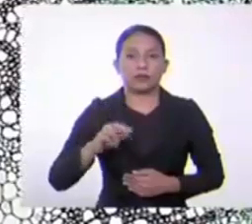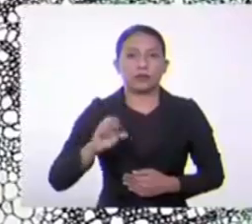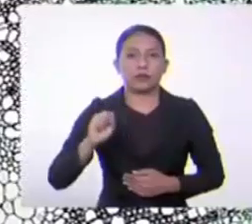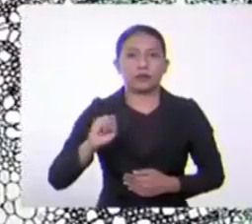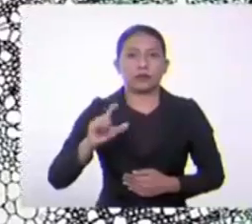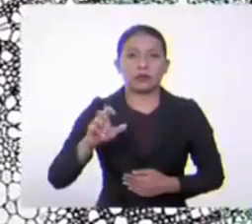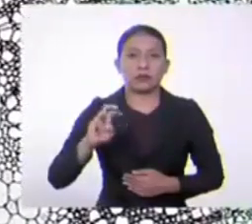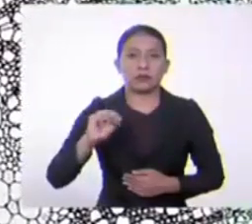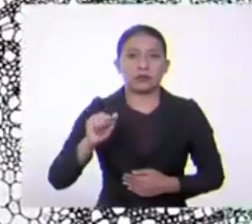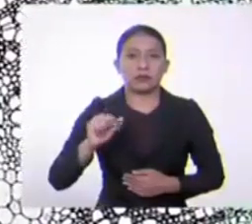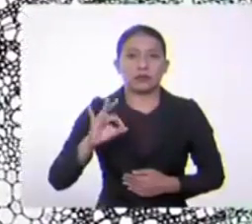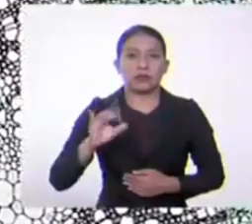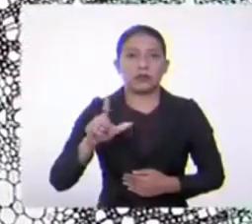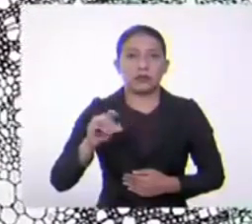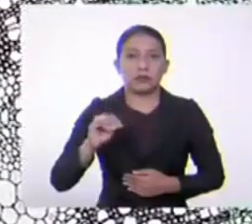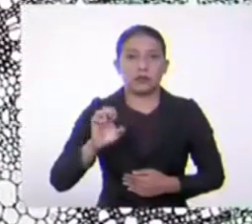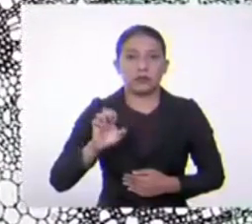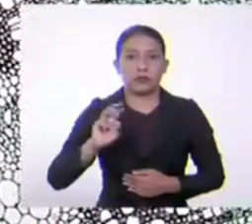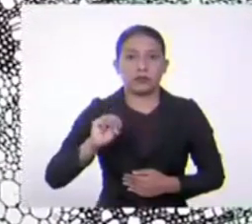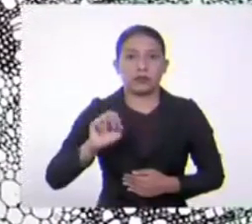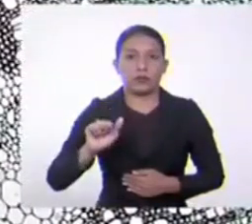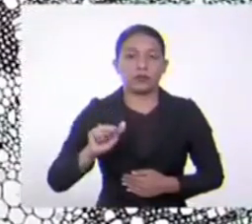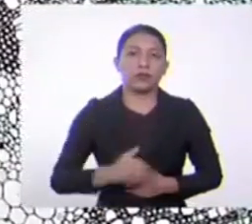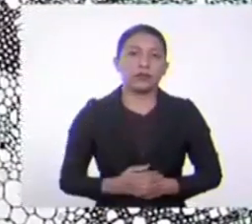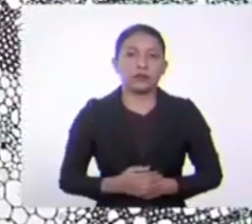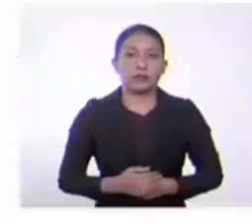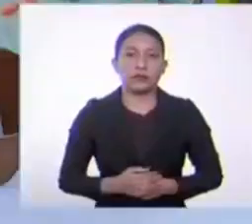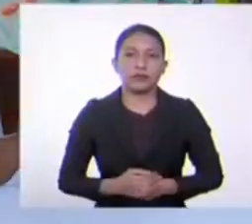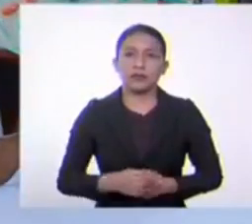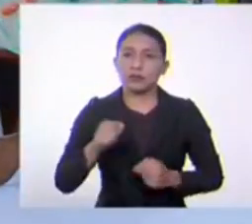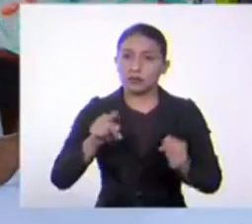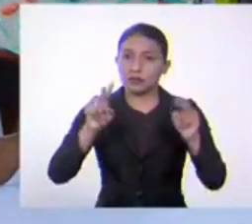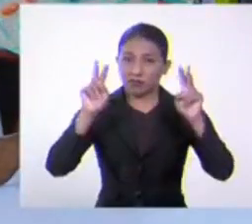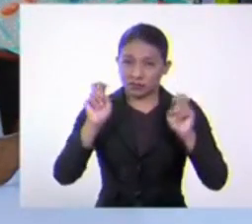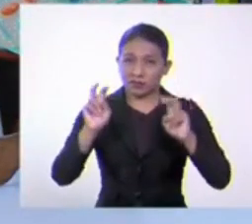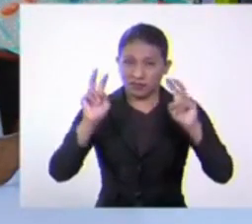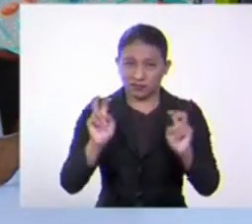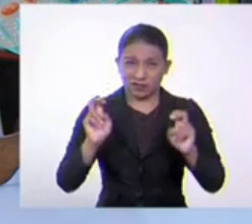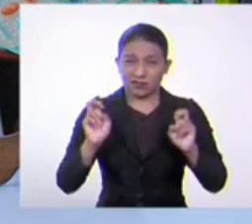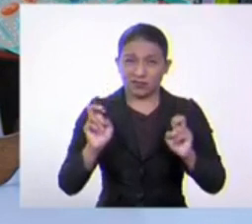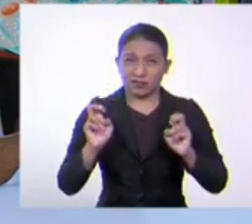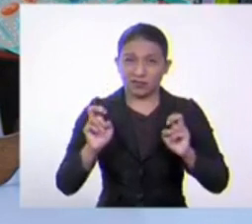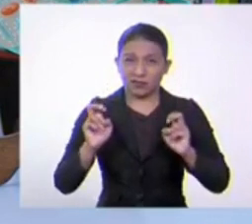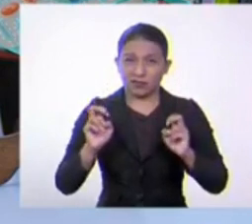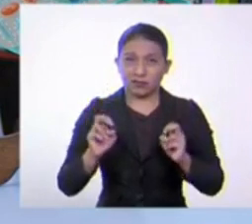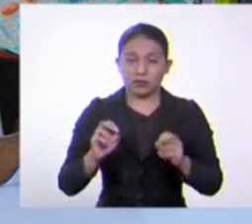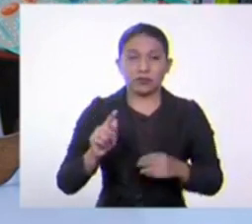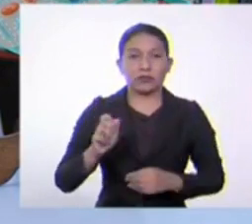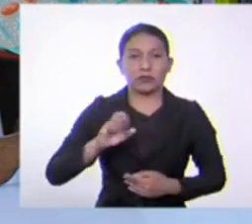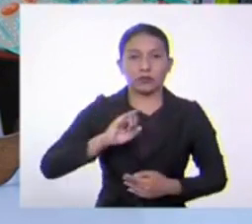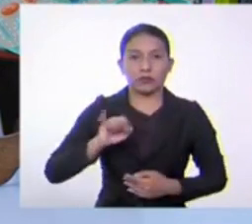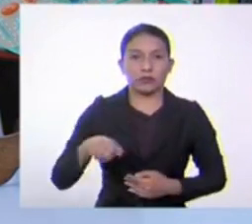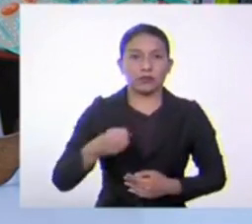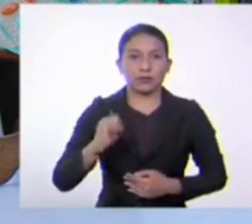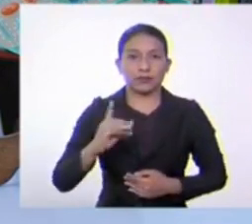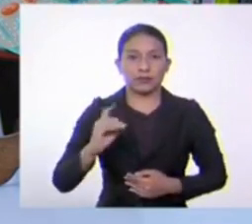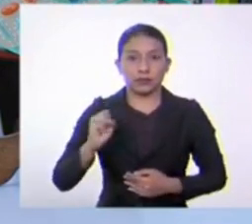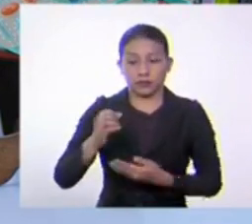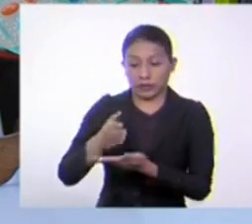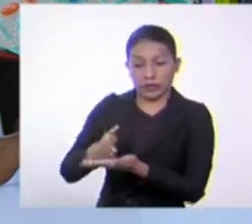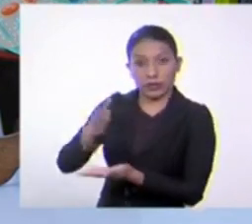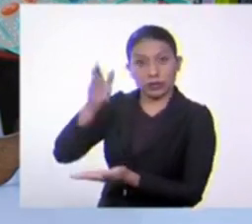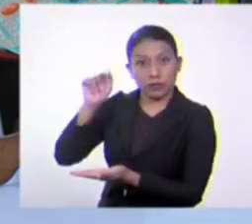y floema. Al hablar de los tejidos animales, también en animales